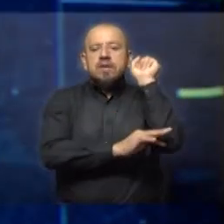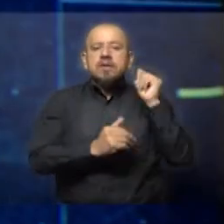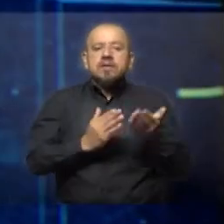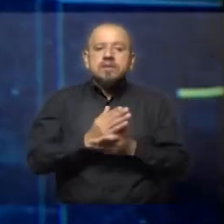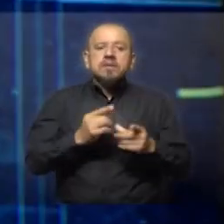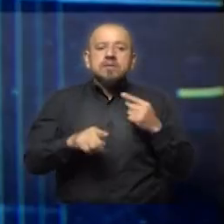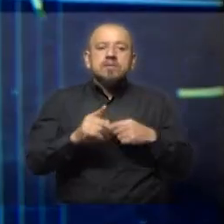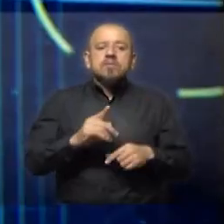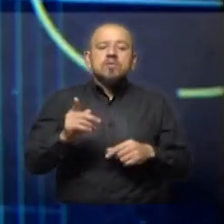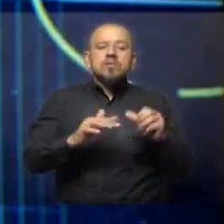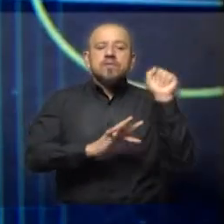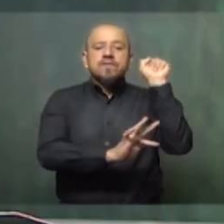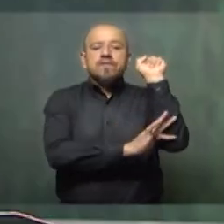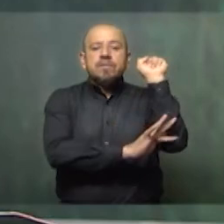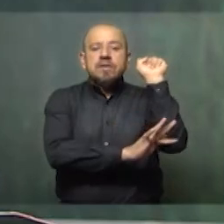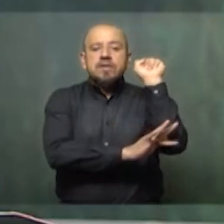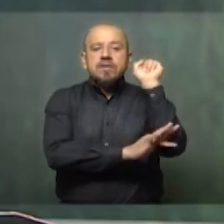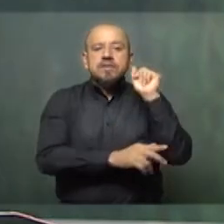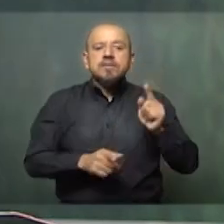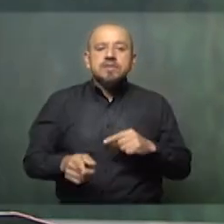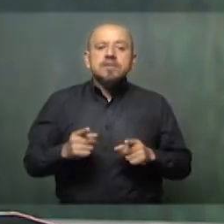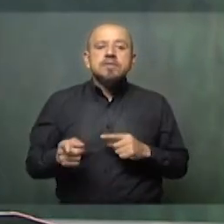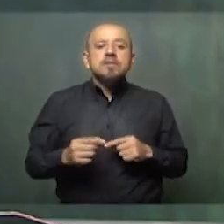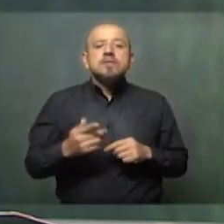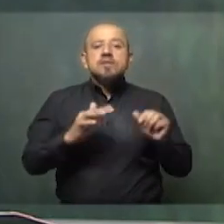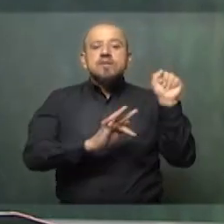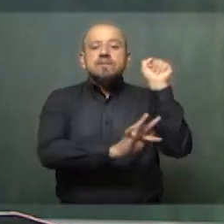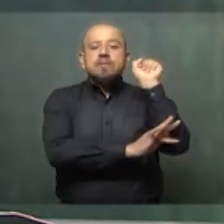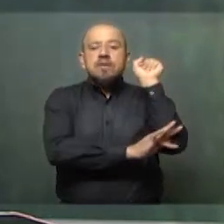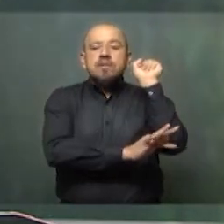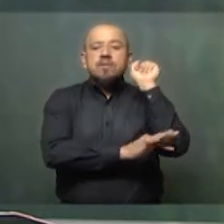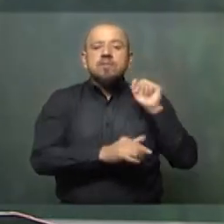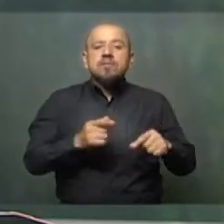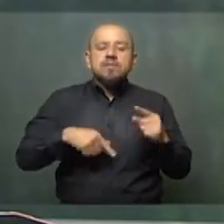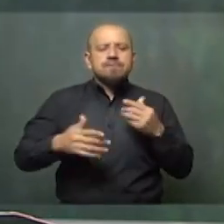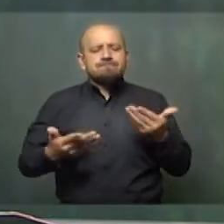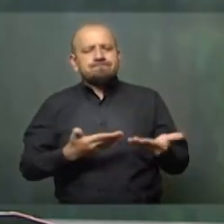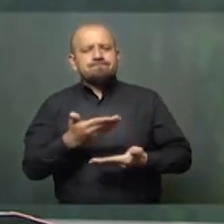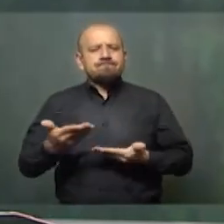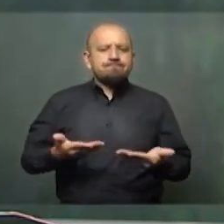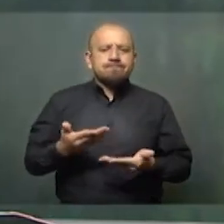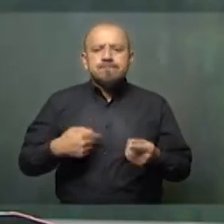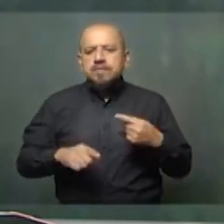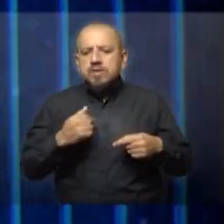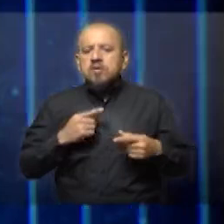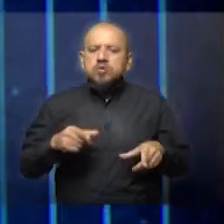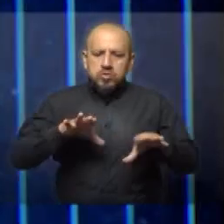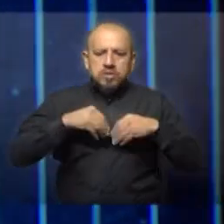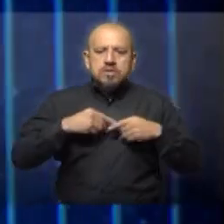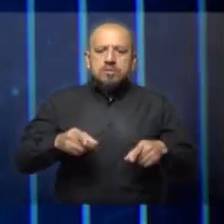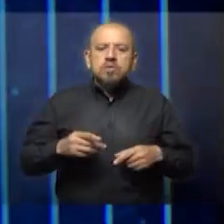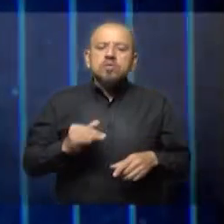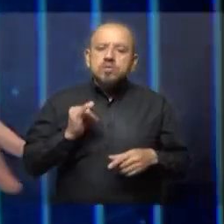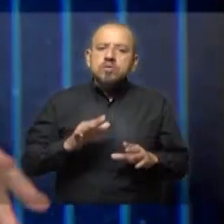por feministas entienda si en la primera conferencia bueno feminismo y anti feminismo a veces y yo acepto la